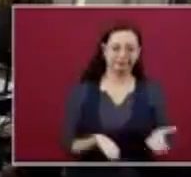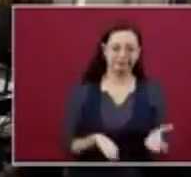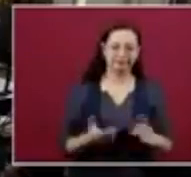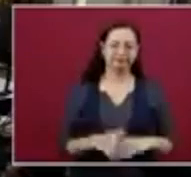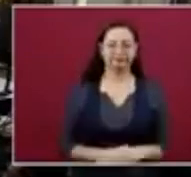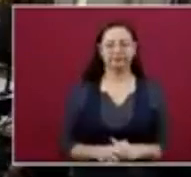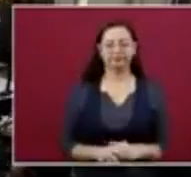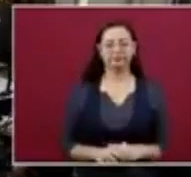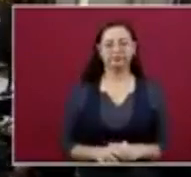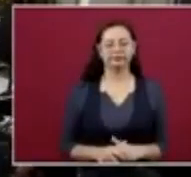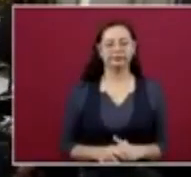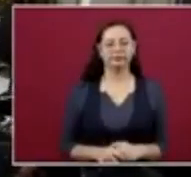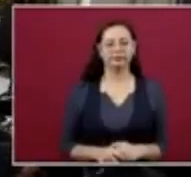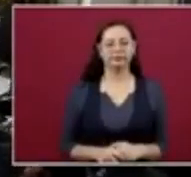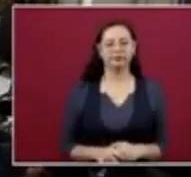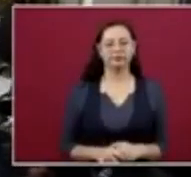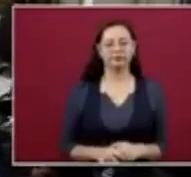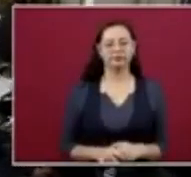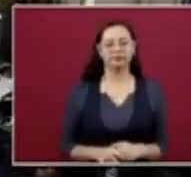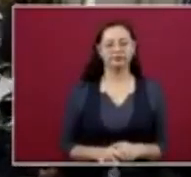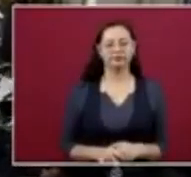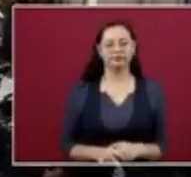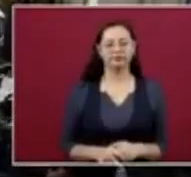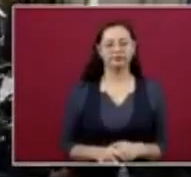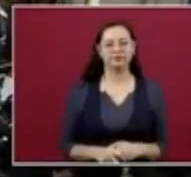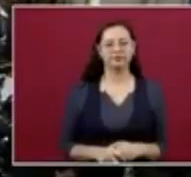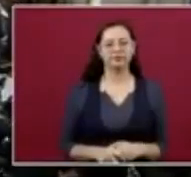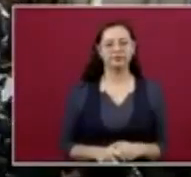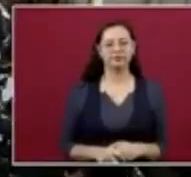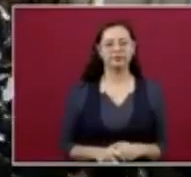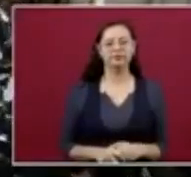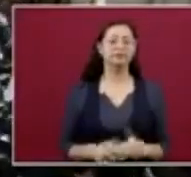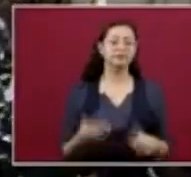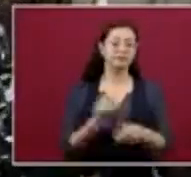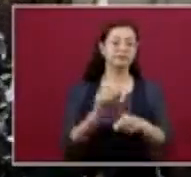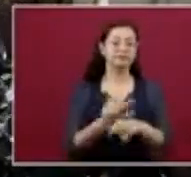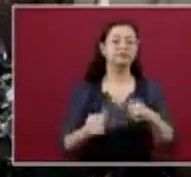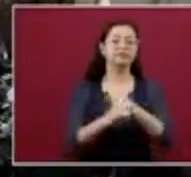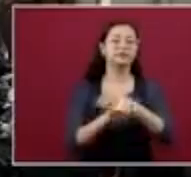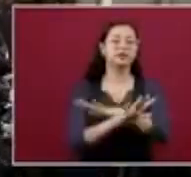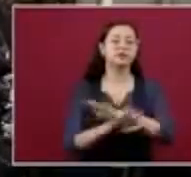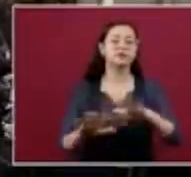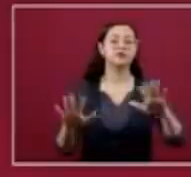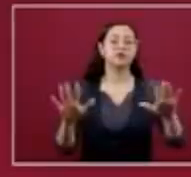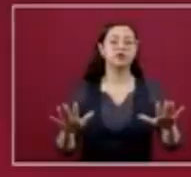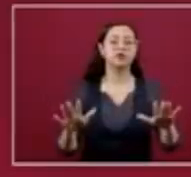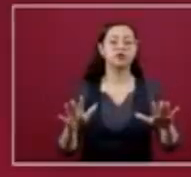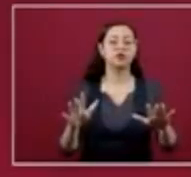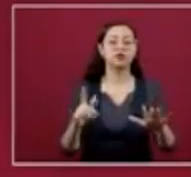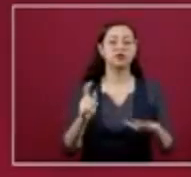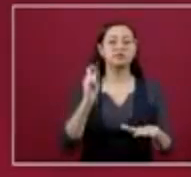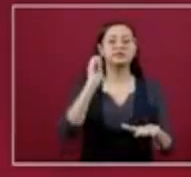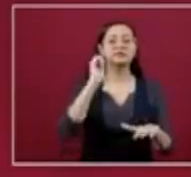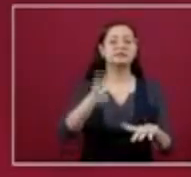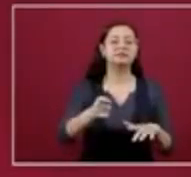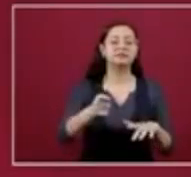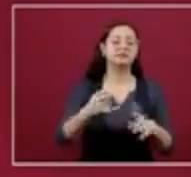transparencia para que los ciudadanos e investigadores puedan tener acceso a ellos. La decisión de la